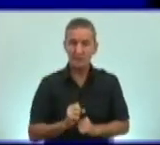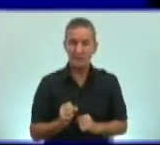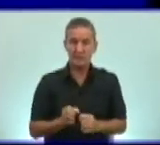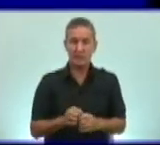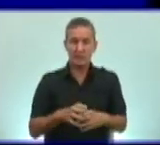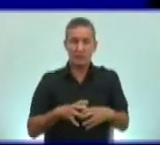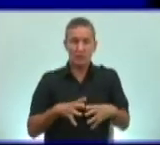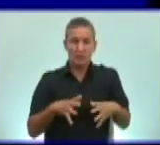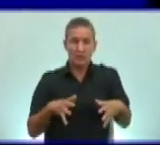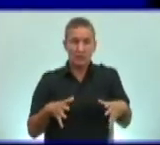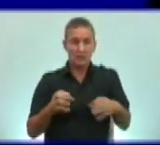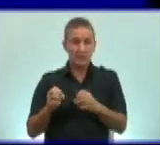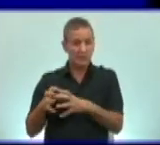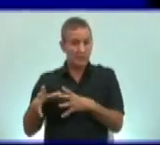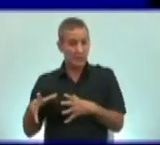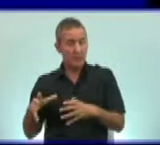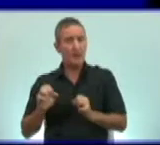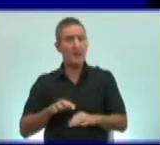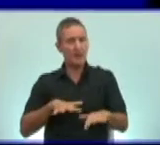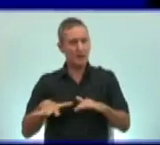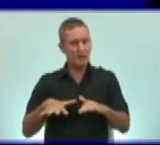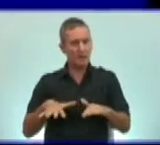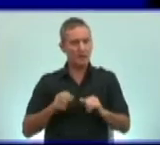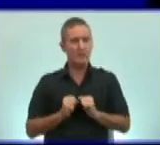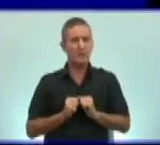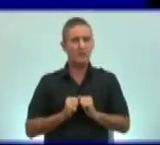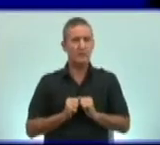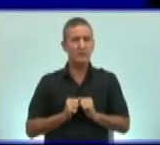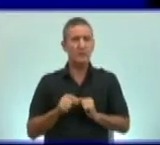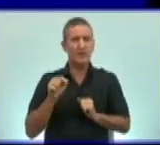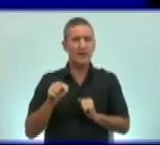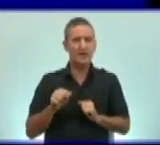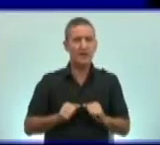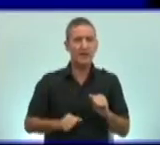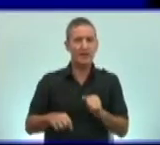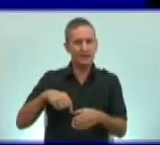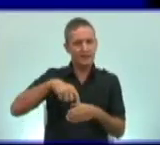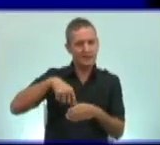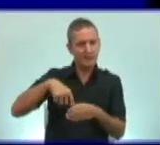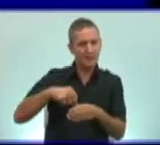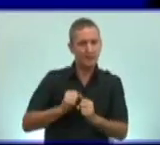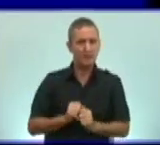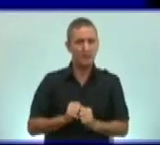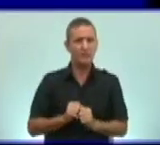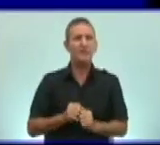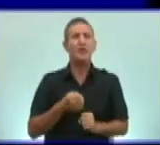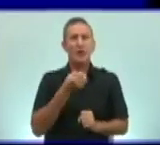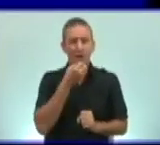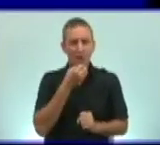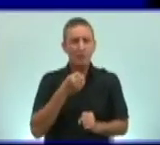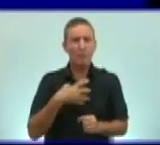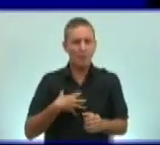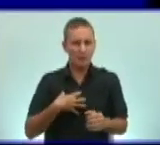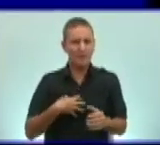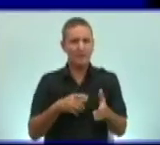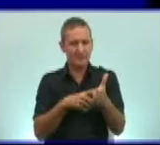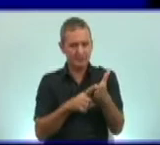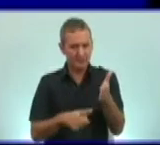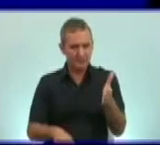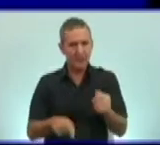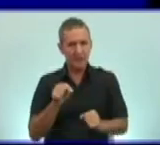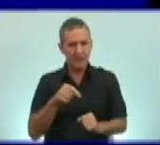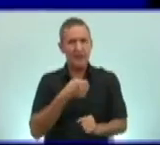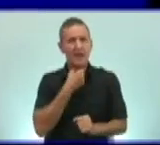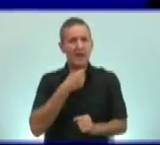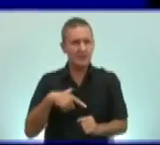van a estar en movimiento, y por eso decimos que esta disolución puede conducir la corriente eléctrica. Es decir, que en este ejemplo